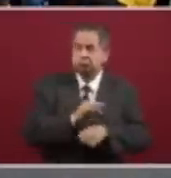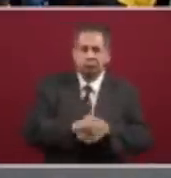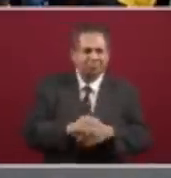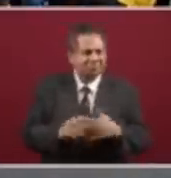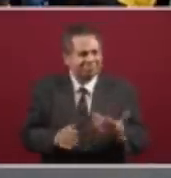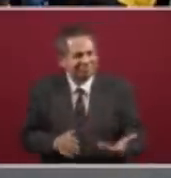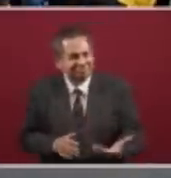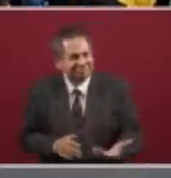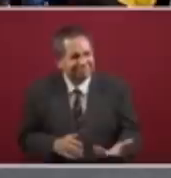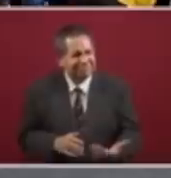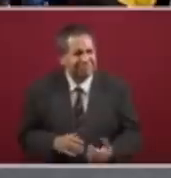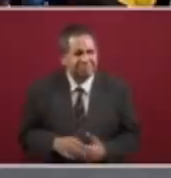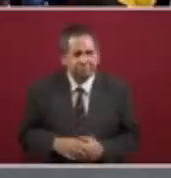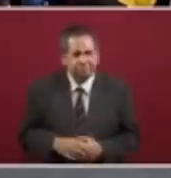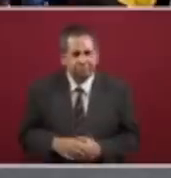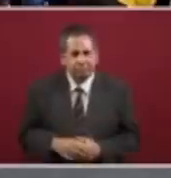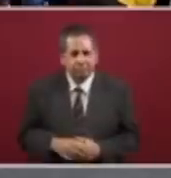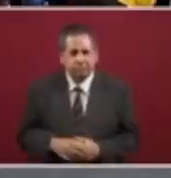infantiles